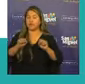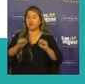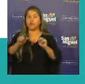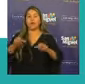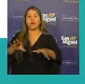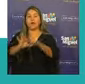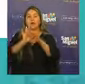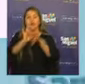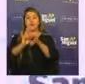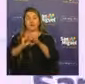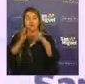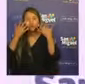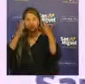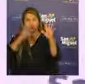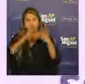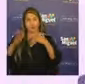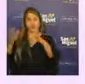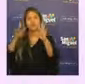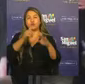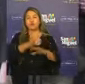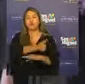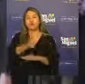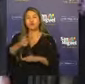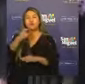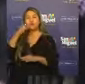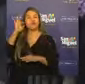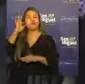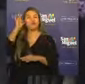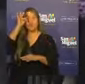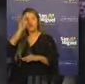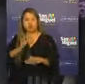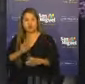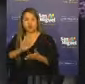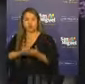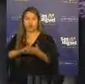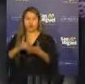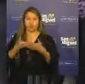un aplauso para todas las y los funcionarios de la salud.